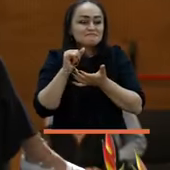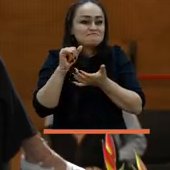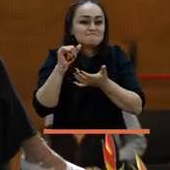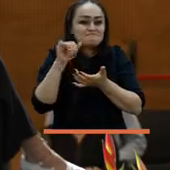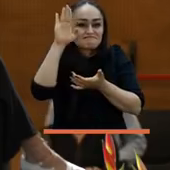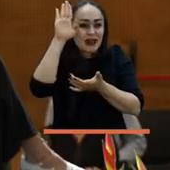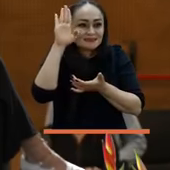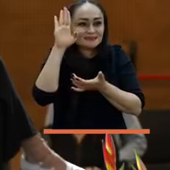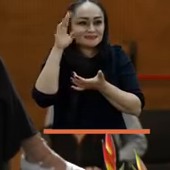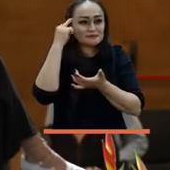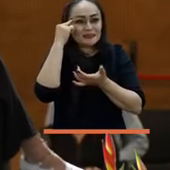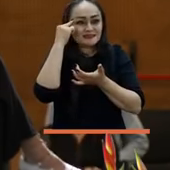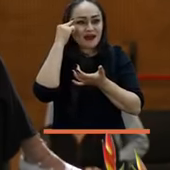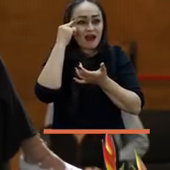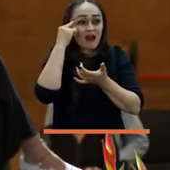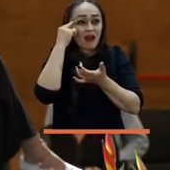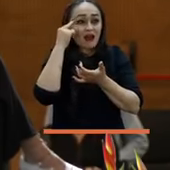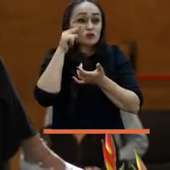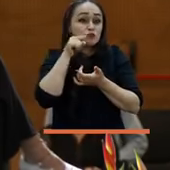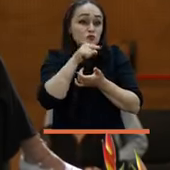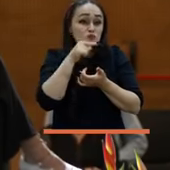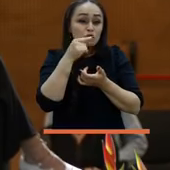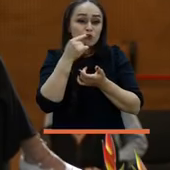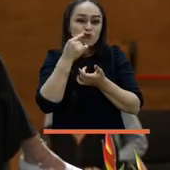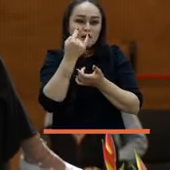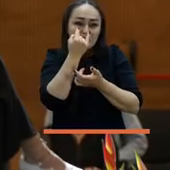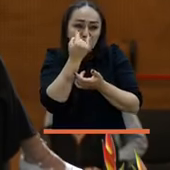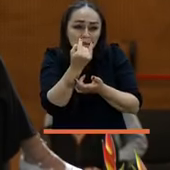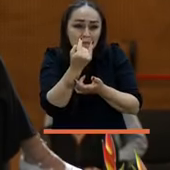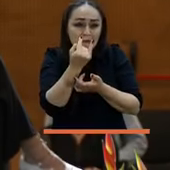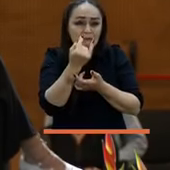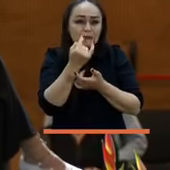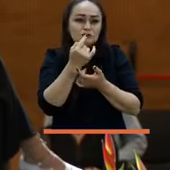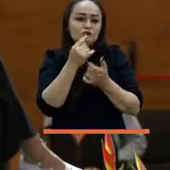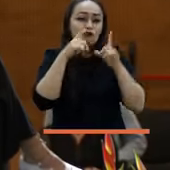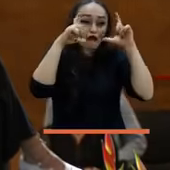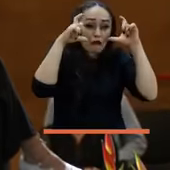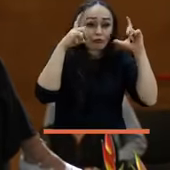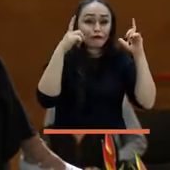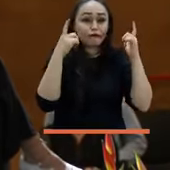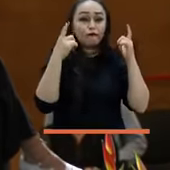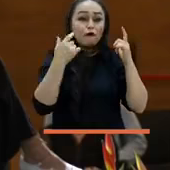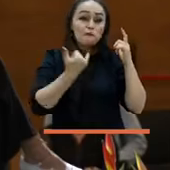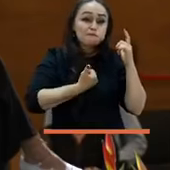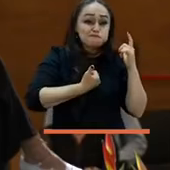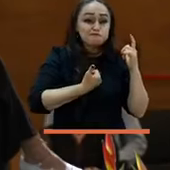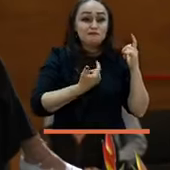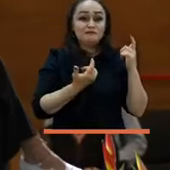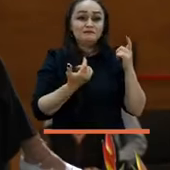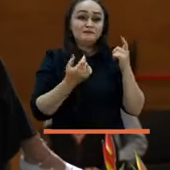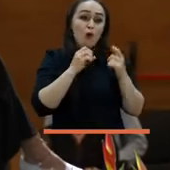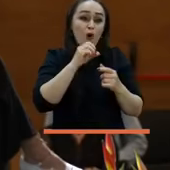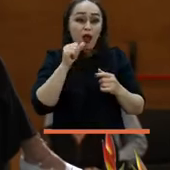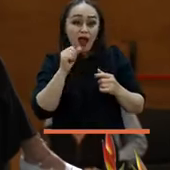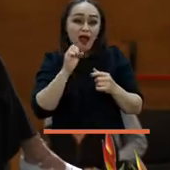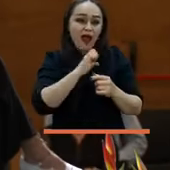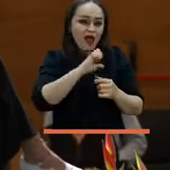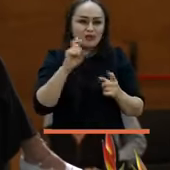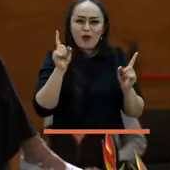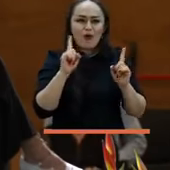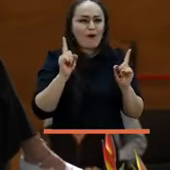no no es importante no es interesante estamos mirando el talento es un discurso un discurso que vemos llevar a las a las